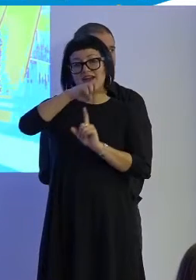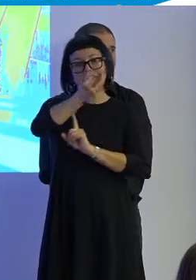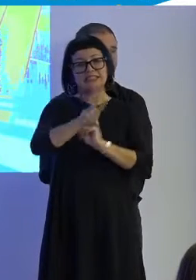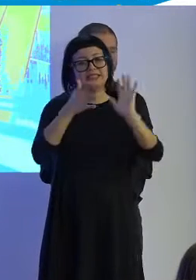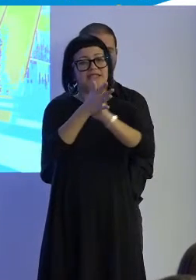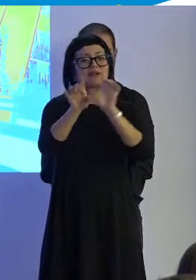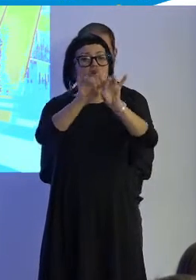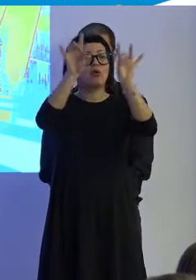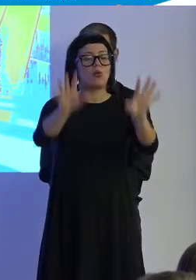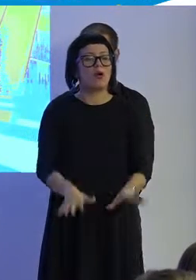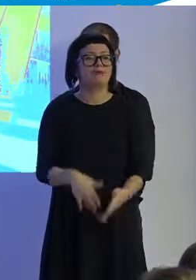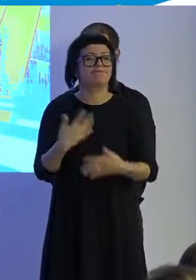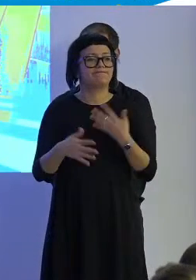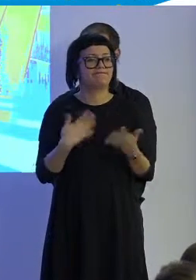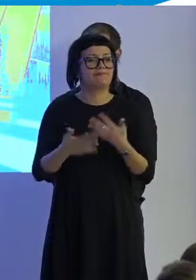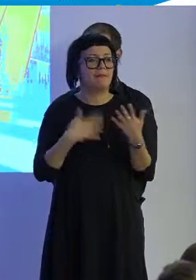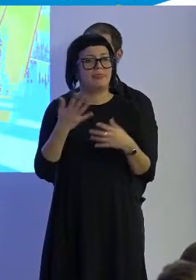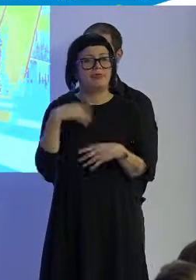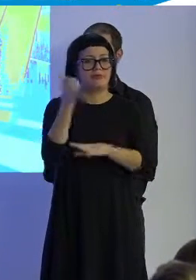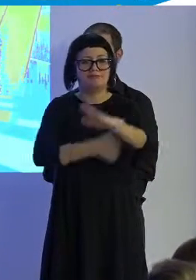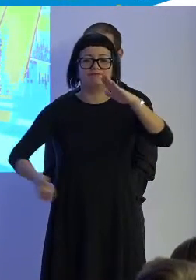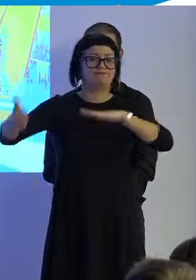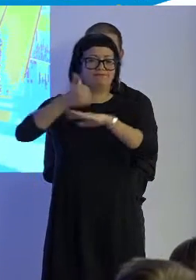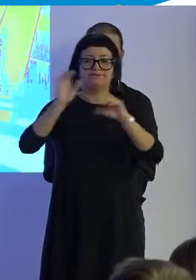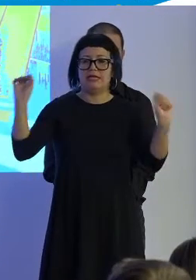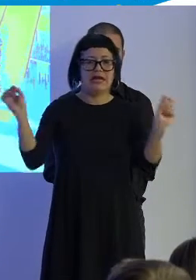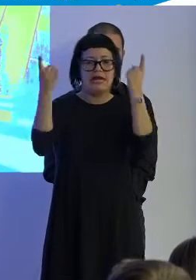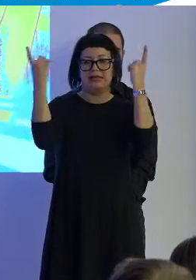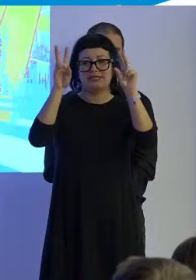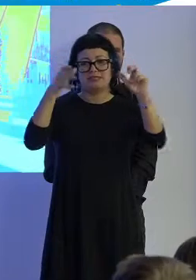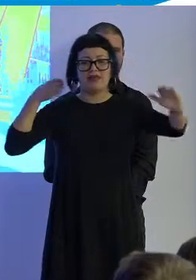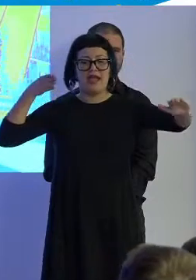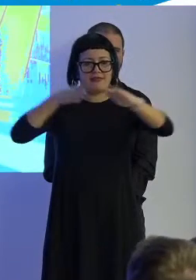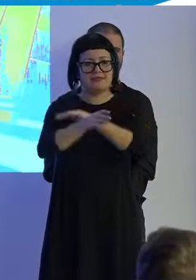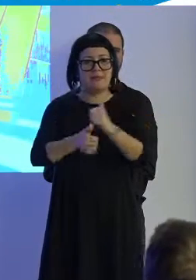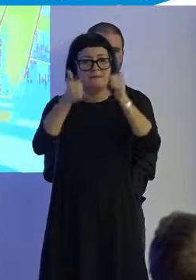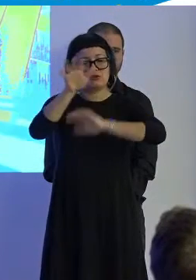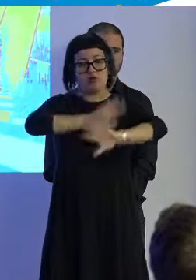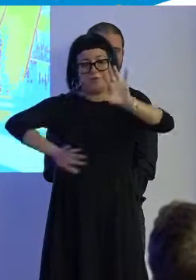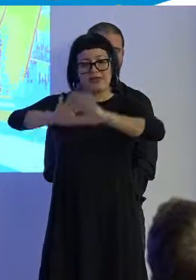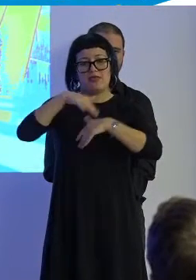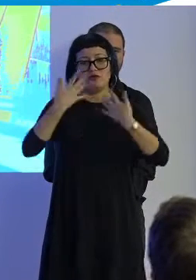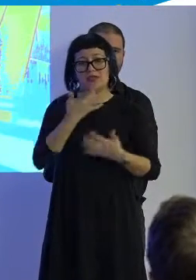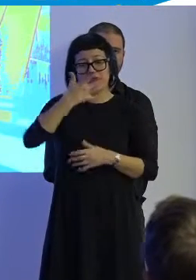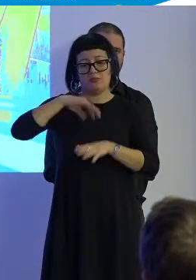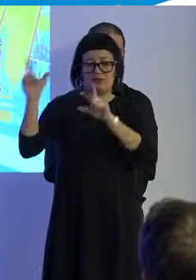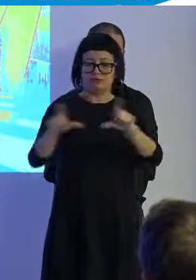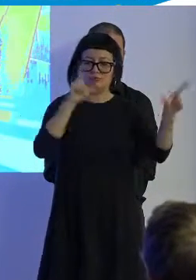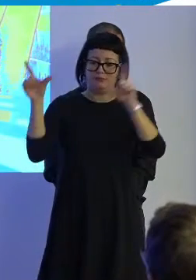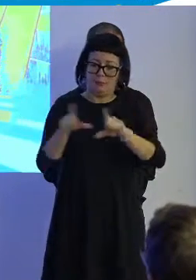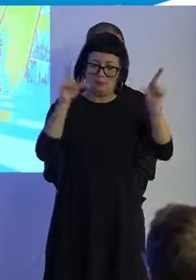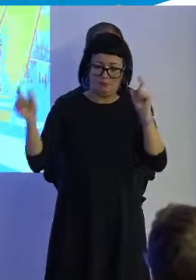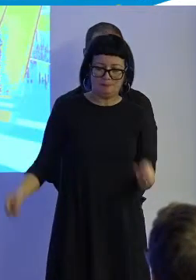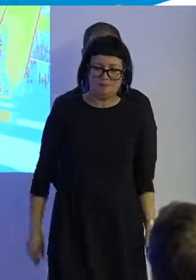como ya el high concept que dicen ellos para tema de accesibilidad, que es mucho más complicado. Entonces, si puedes ir pasando hojas para